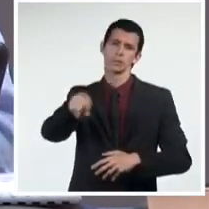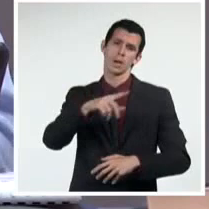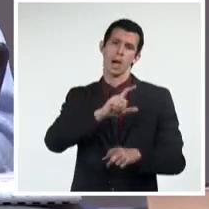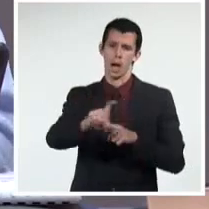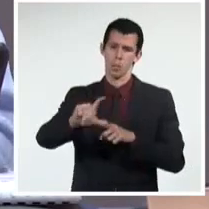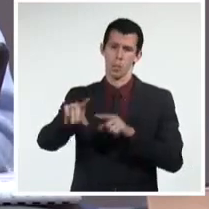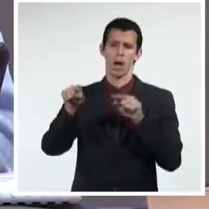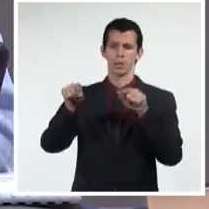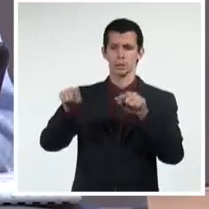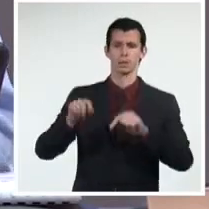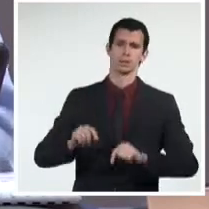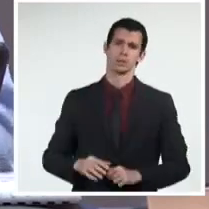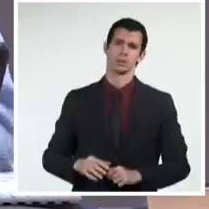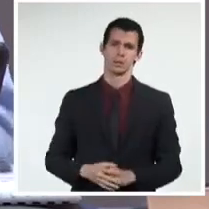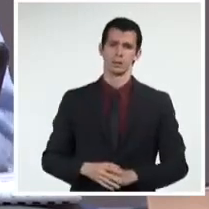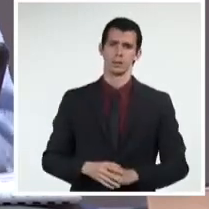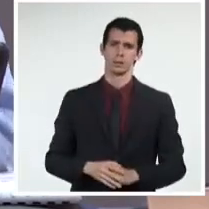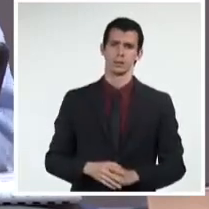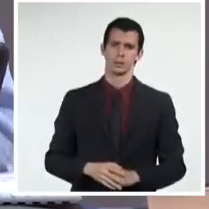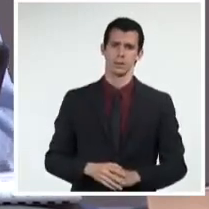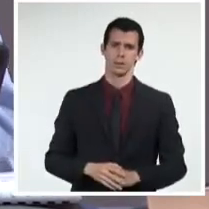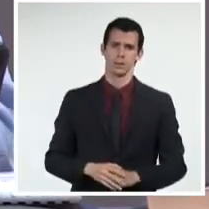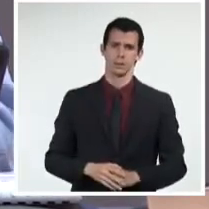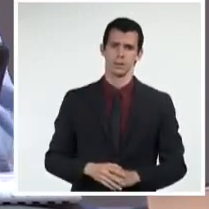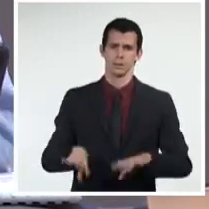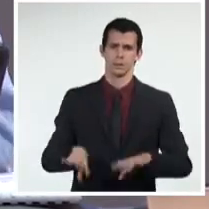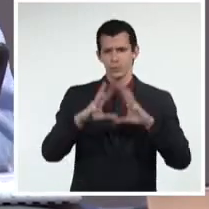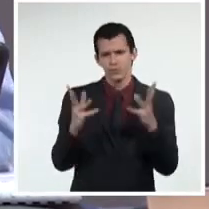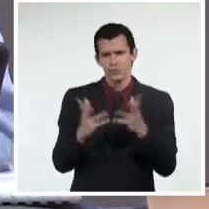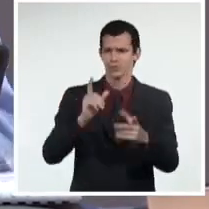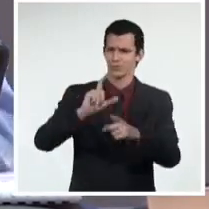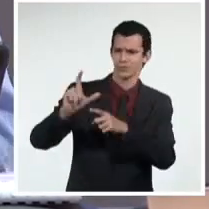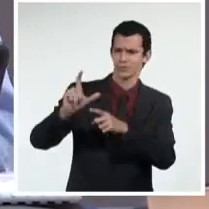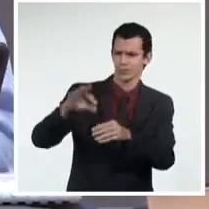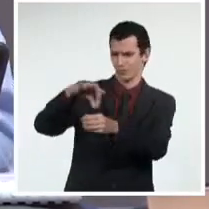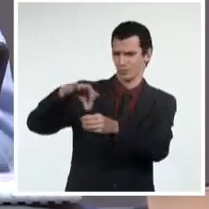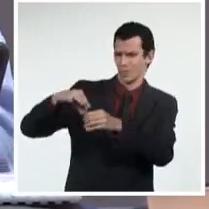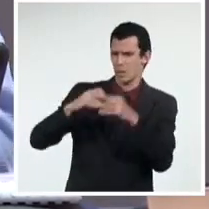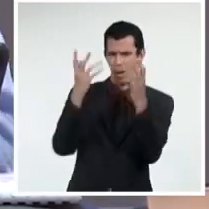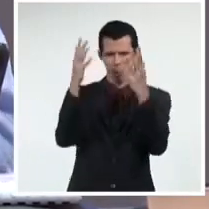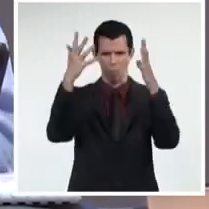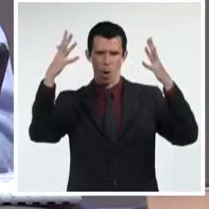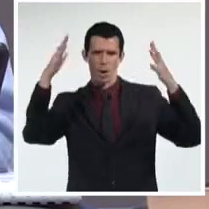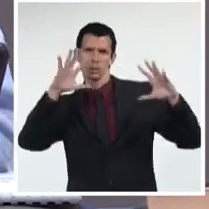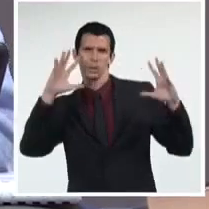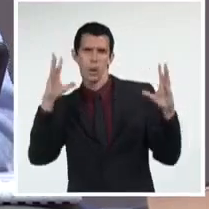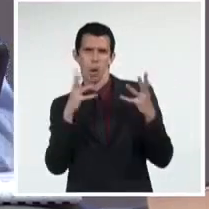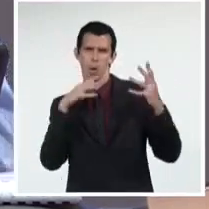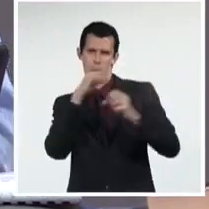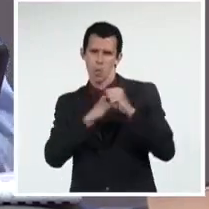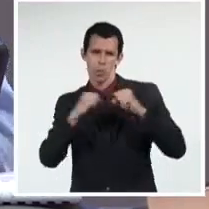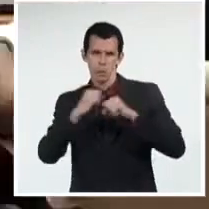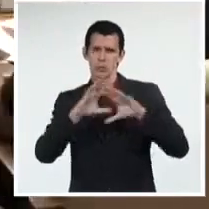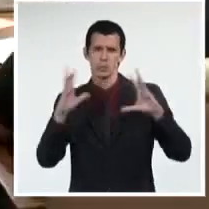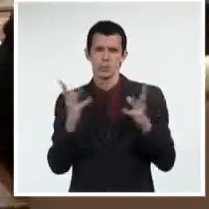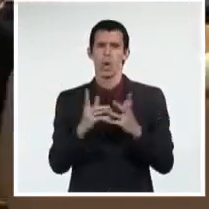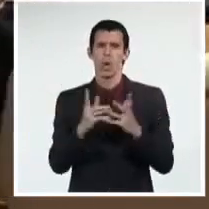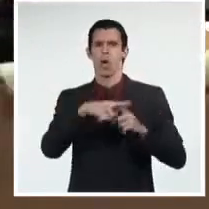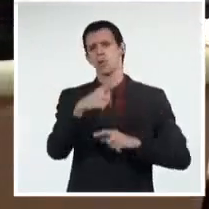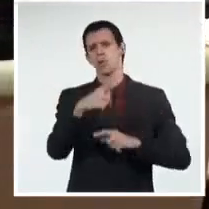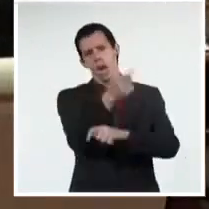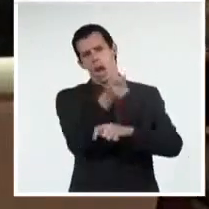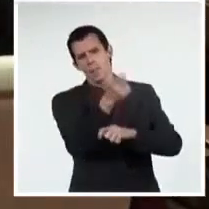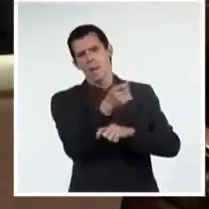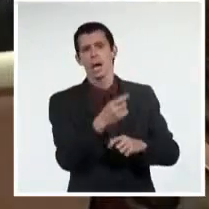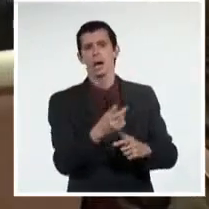parten del aprovechamiento del suelo. Las producciones agropecuarias, forestales, una parte importante de la pesca. Por